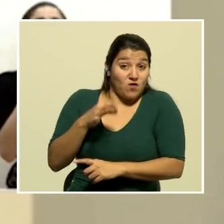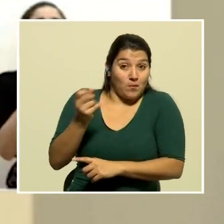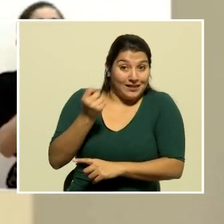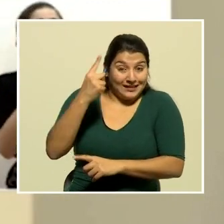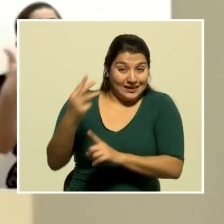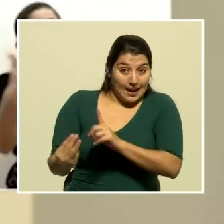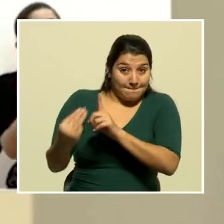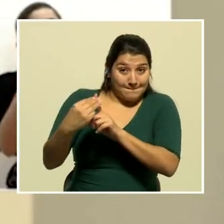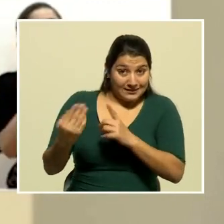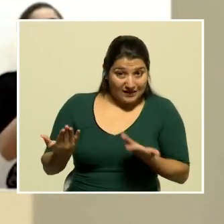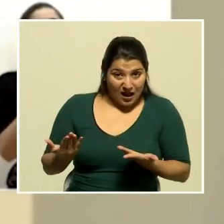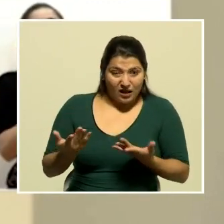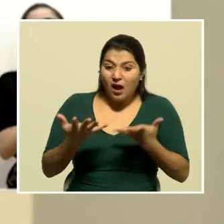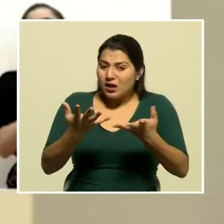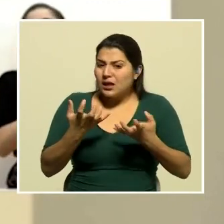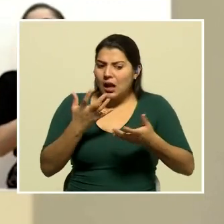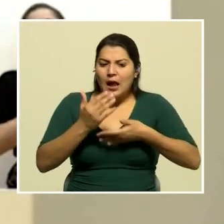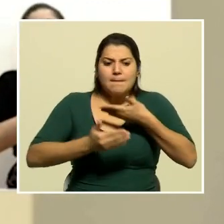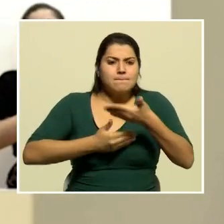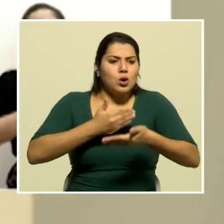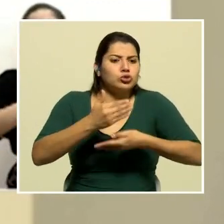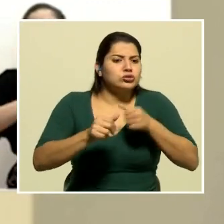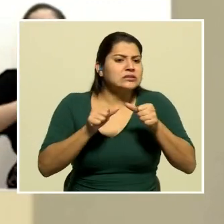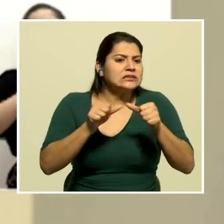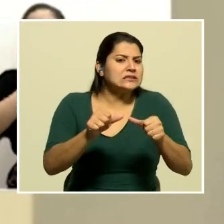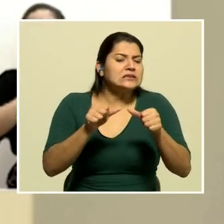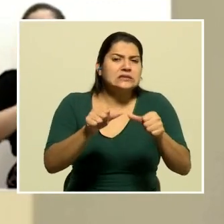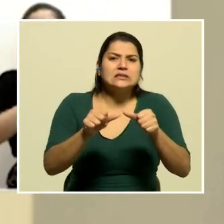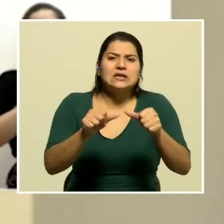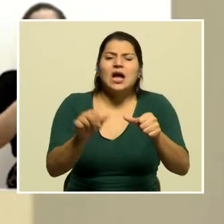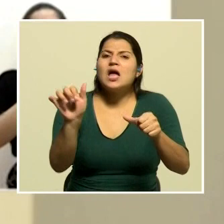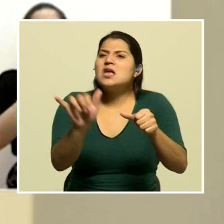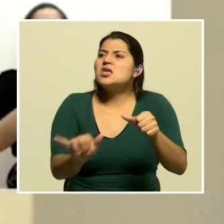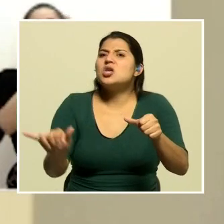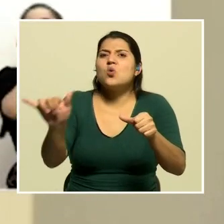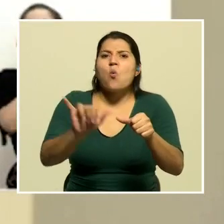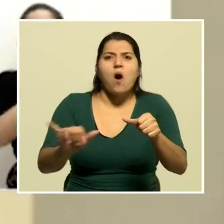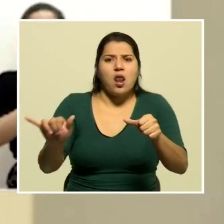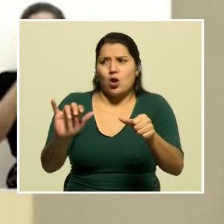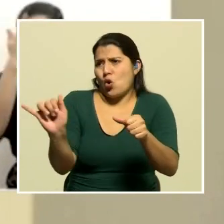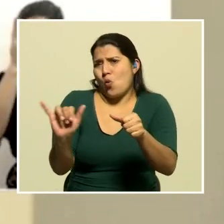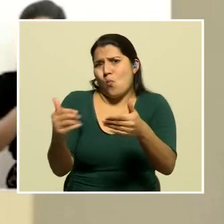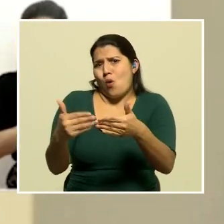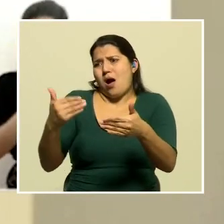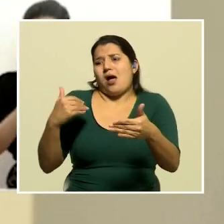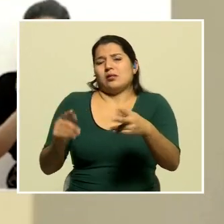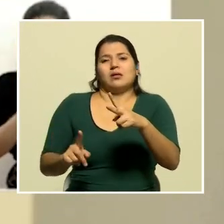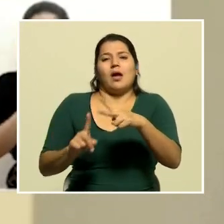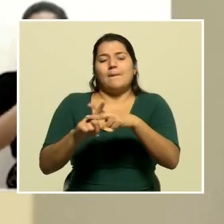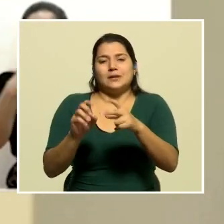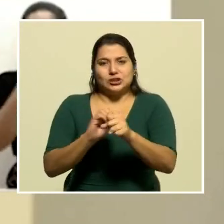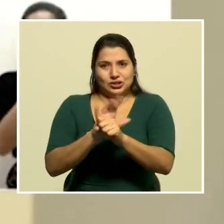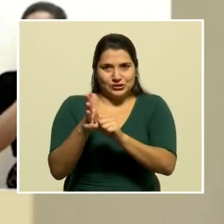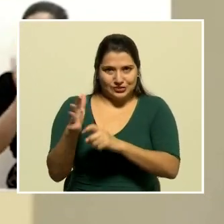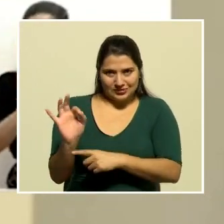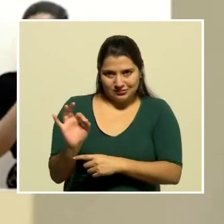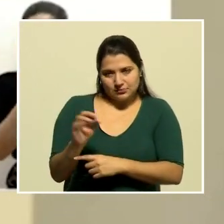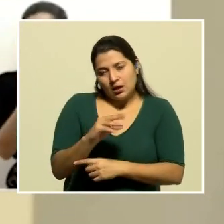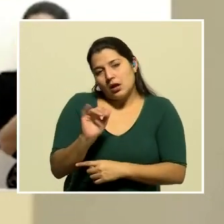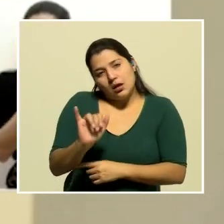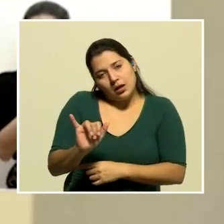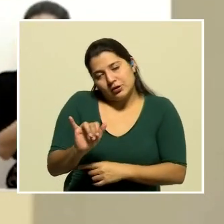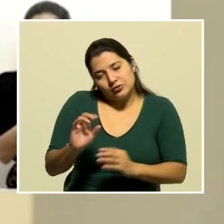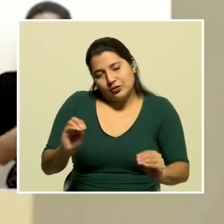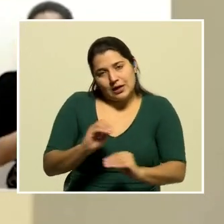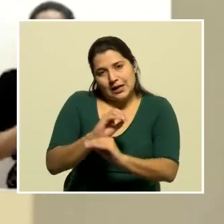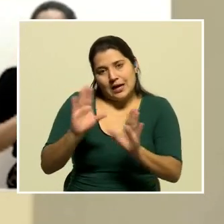pasos permanezcan funcionando de manera tal cual venían funcionando desde antes y eso, por